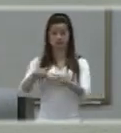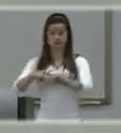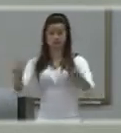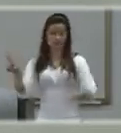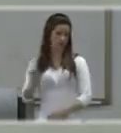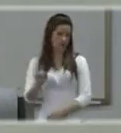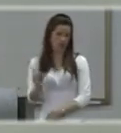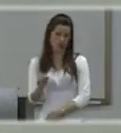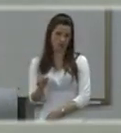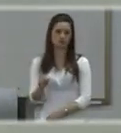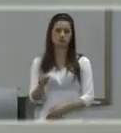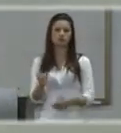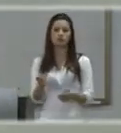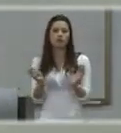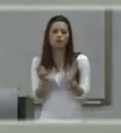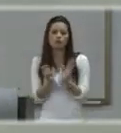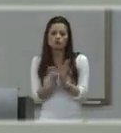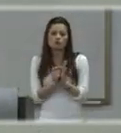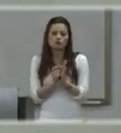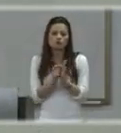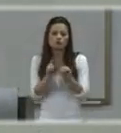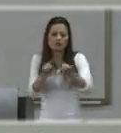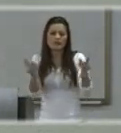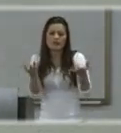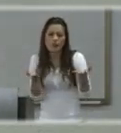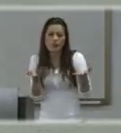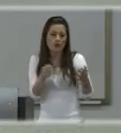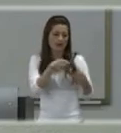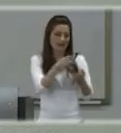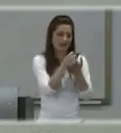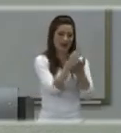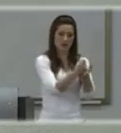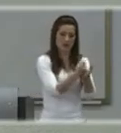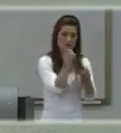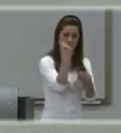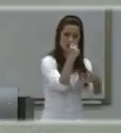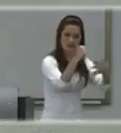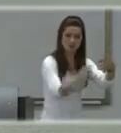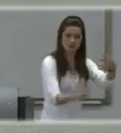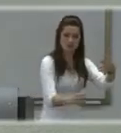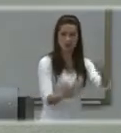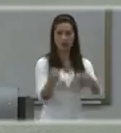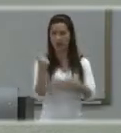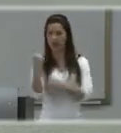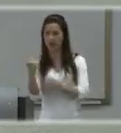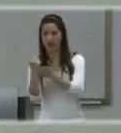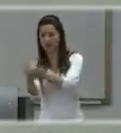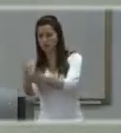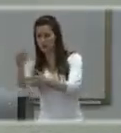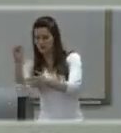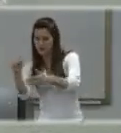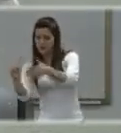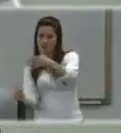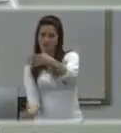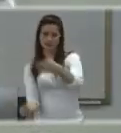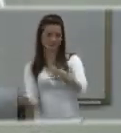la intensidad de los apoyos que tiene una persona. Entonces, la persona tiene derechos plenos, pero la intensidad de los apoyos